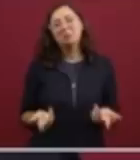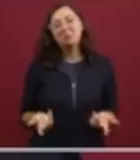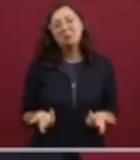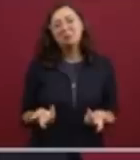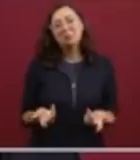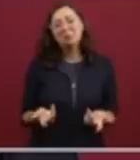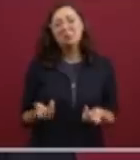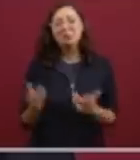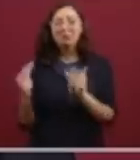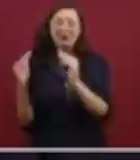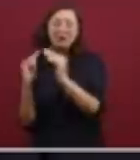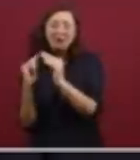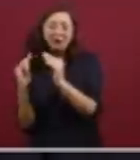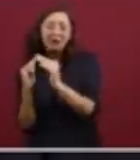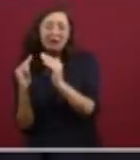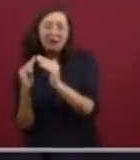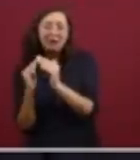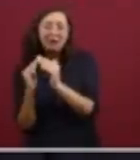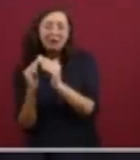el consumidor